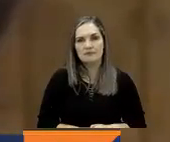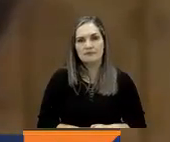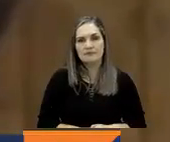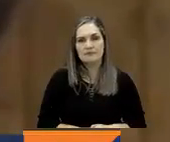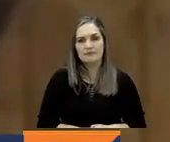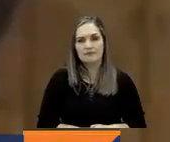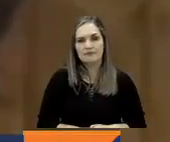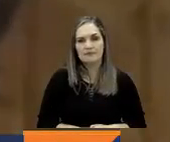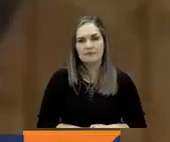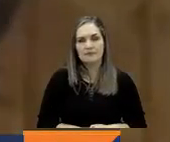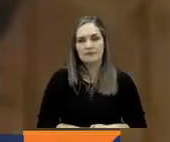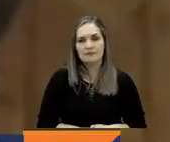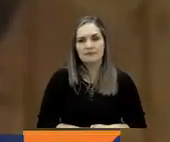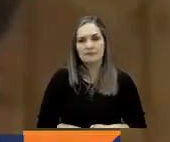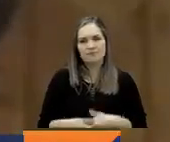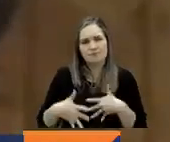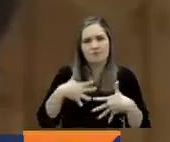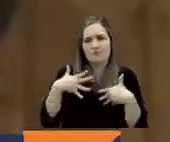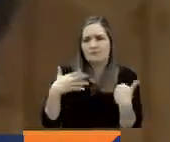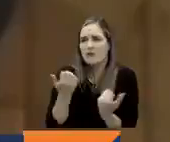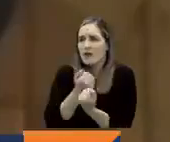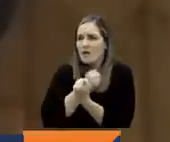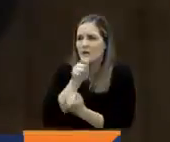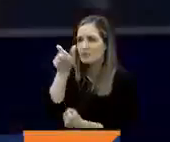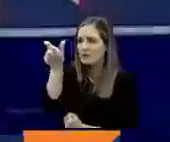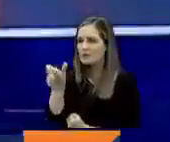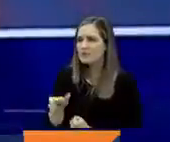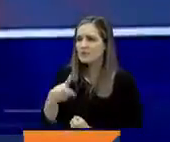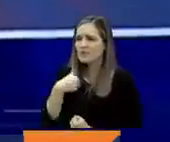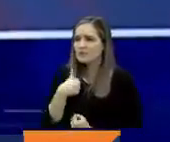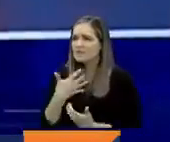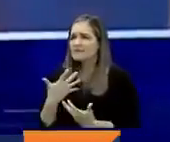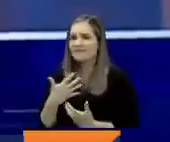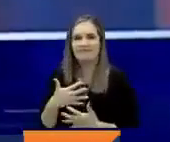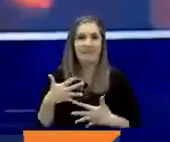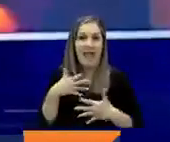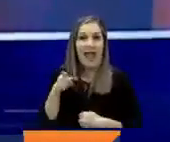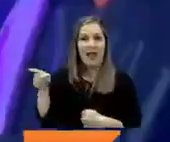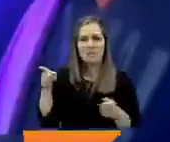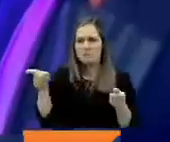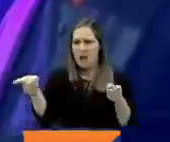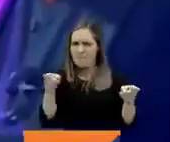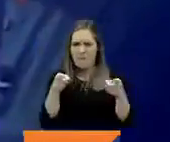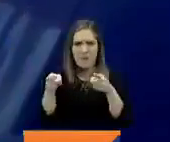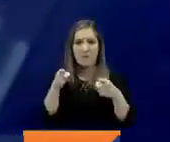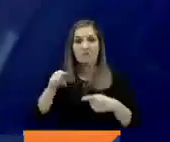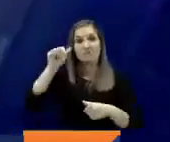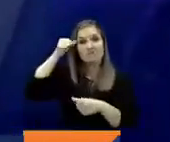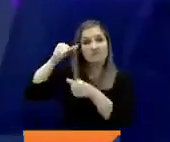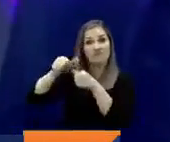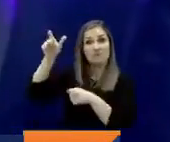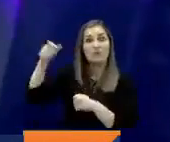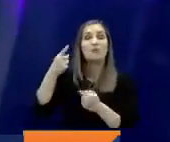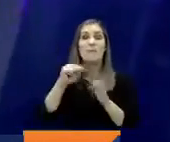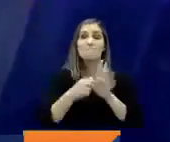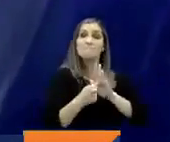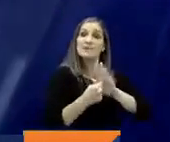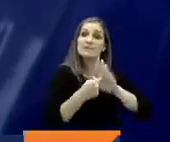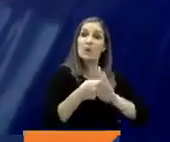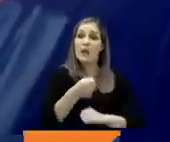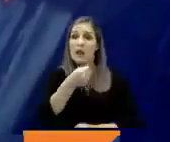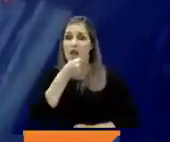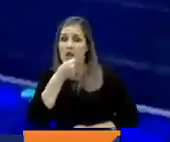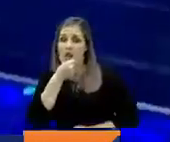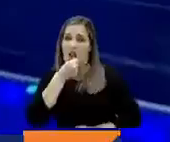Amo a Miguel Ángel con toda mi alma, y tú lo sabes. Ali Umar también es recordado por ser presentador, y es que